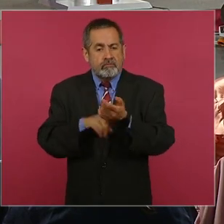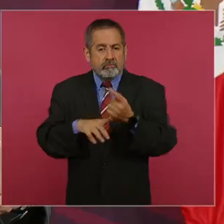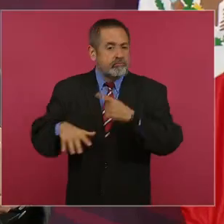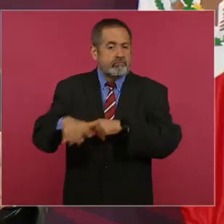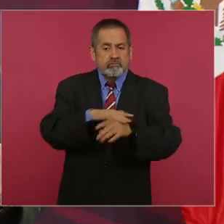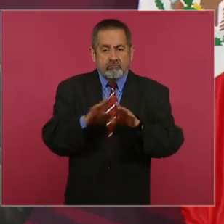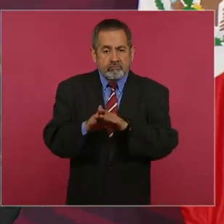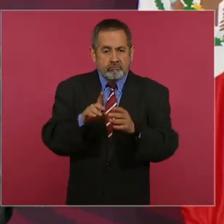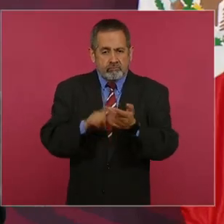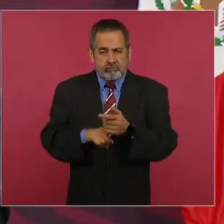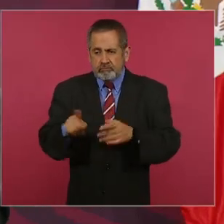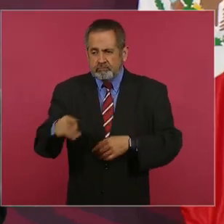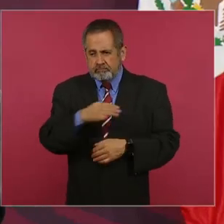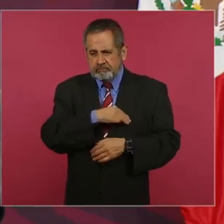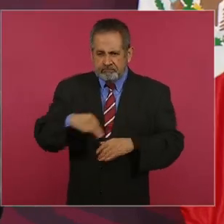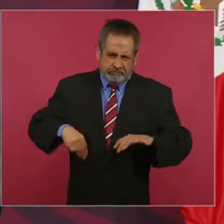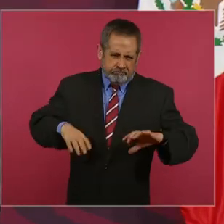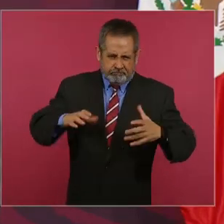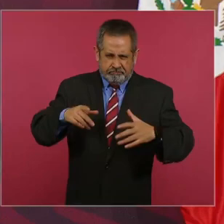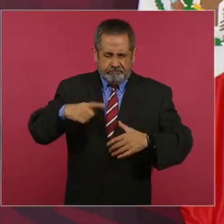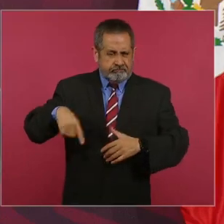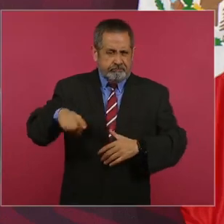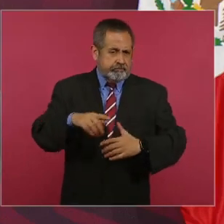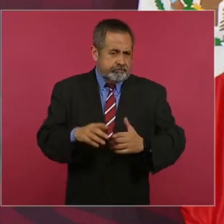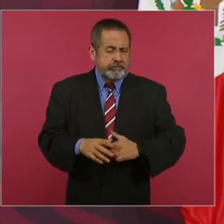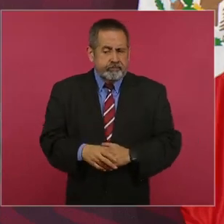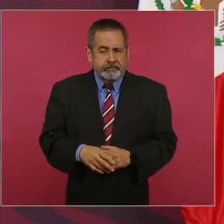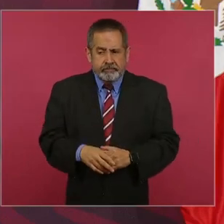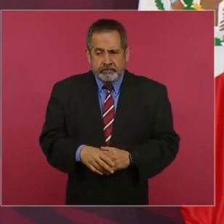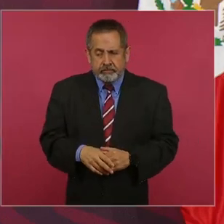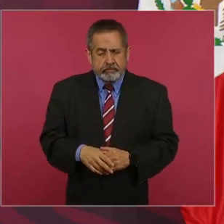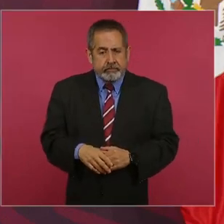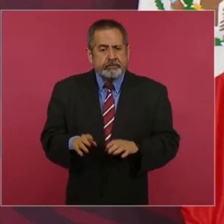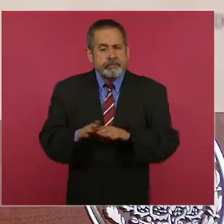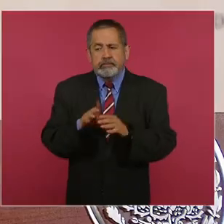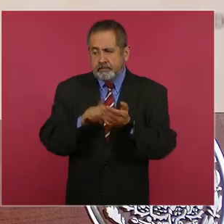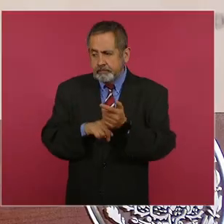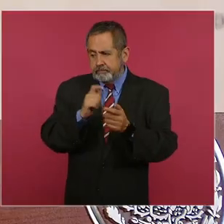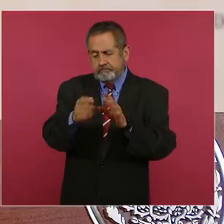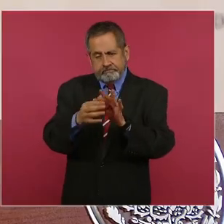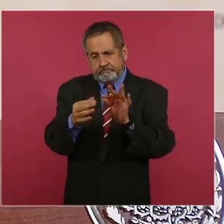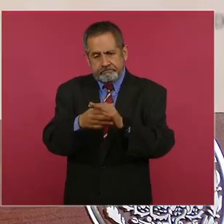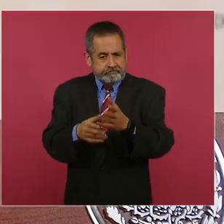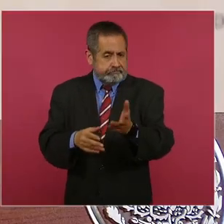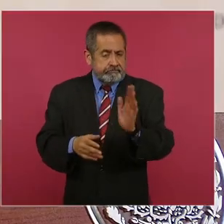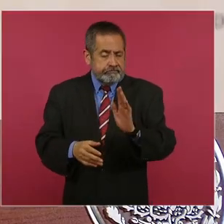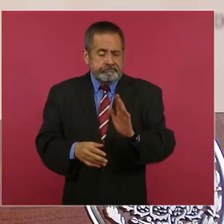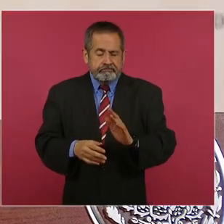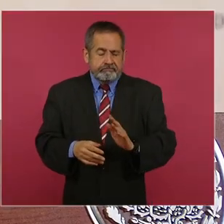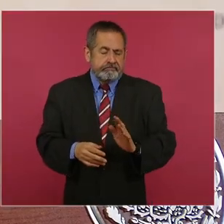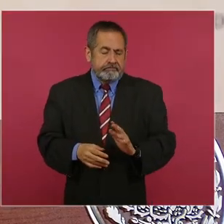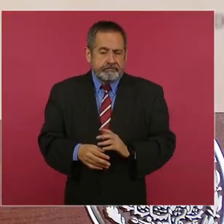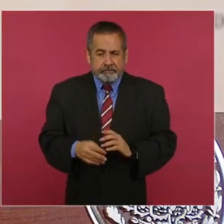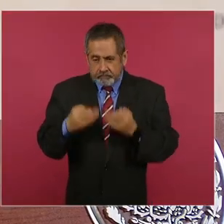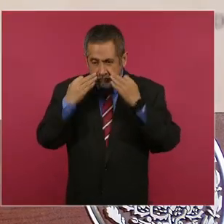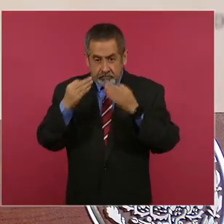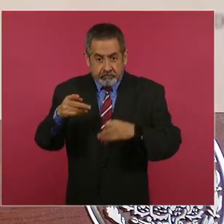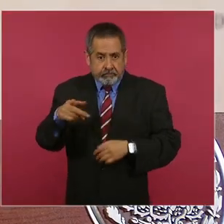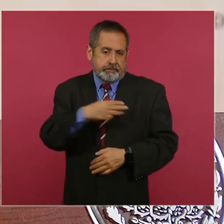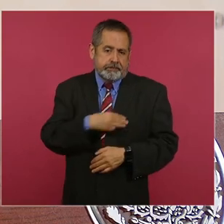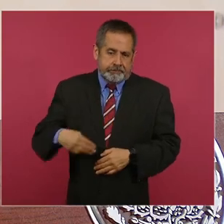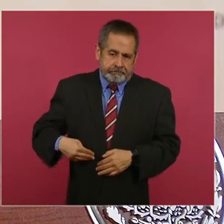corresponde al municipio pero en la situación que están sobre todo el gobierno municipal